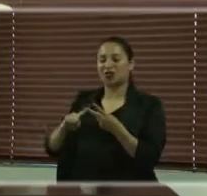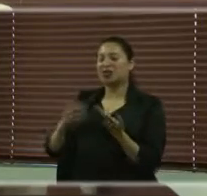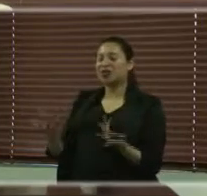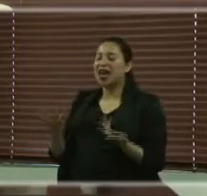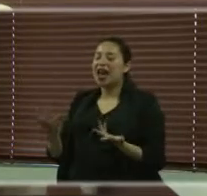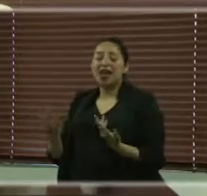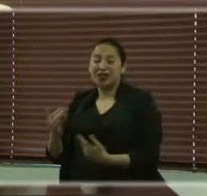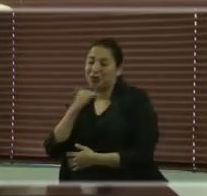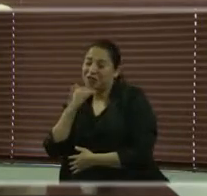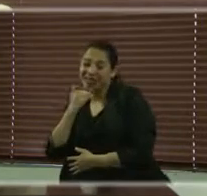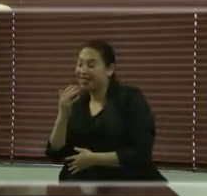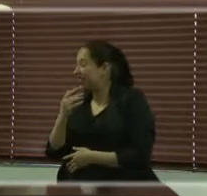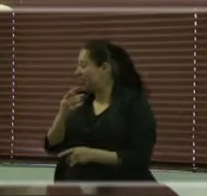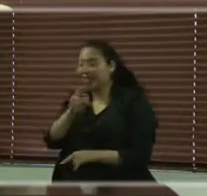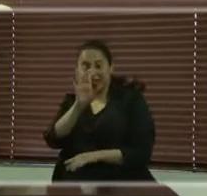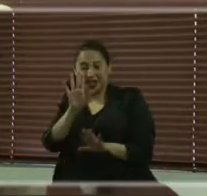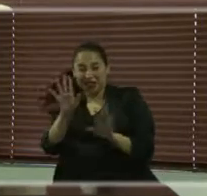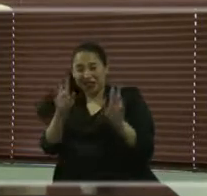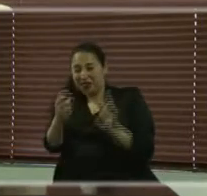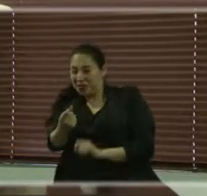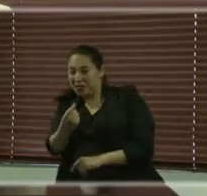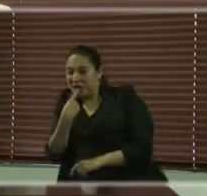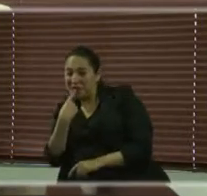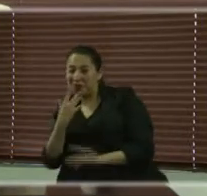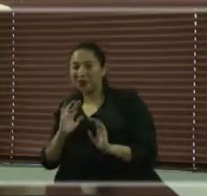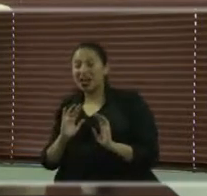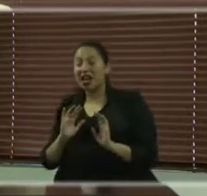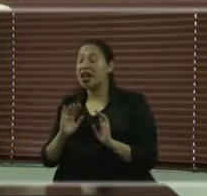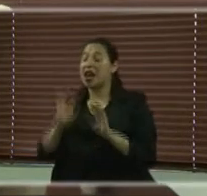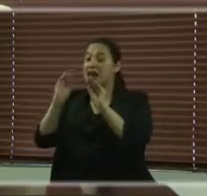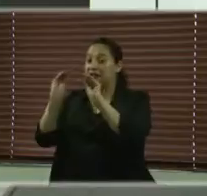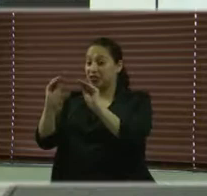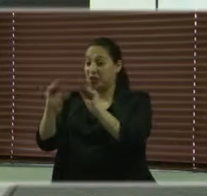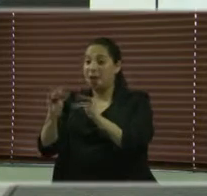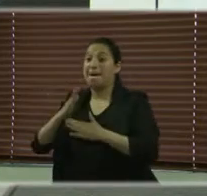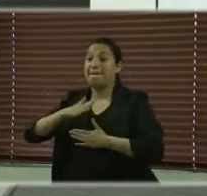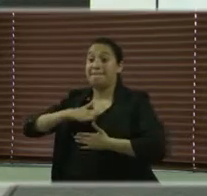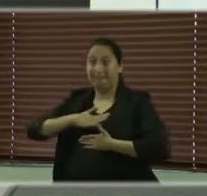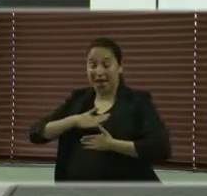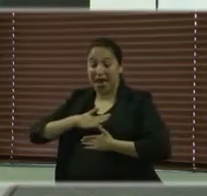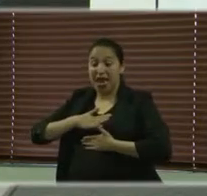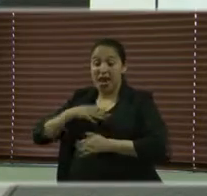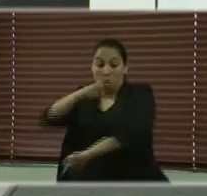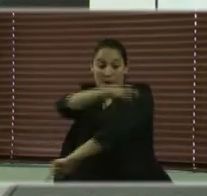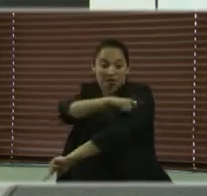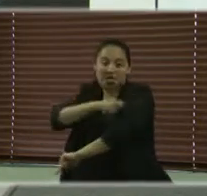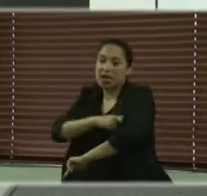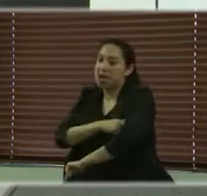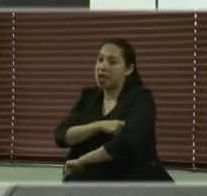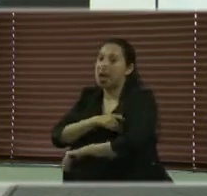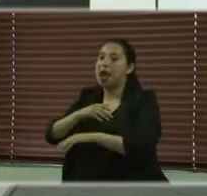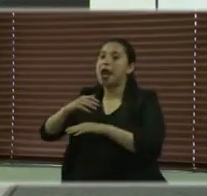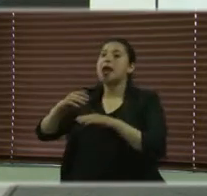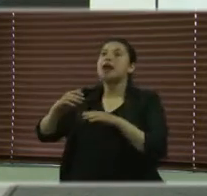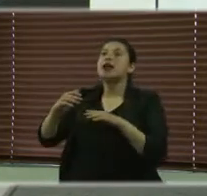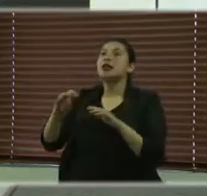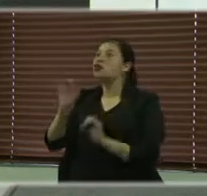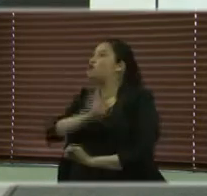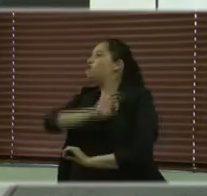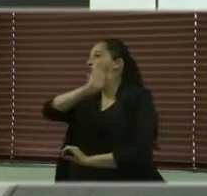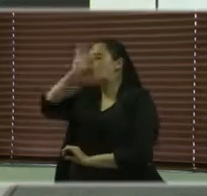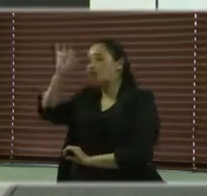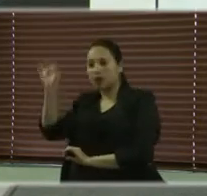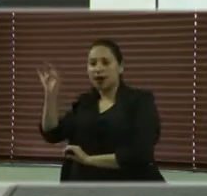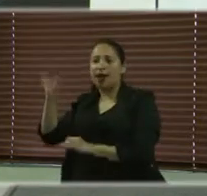hasta el momento el comité no ha recibido información sobre población trans con discapacidad porque sería tal vez